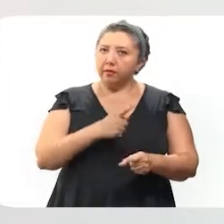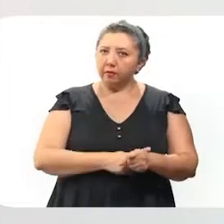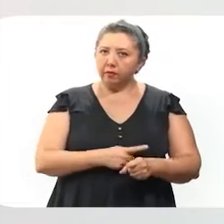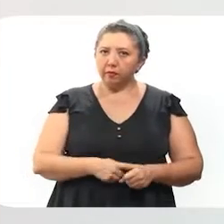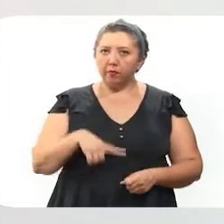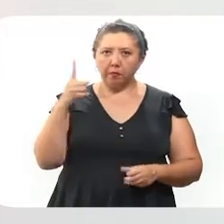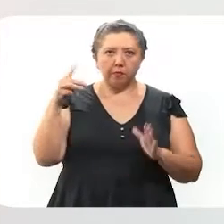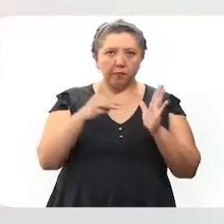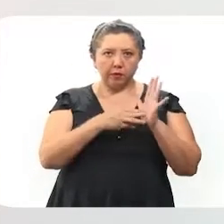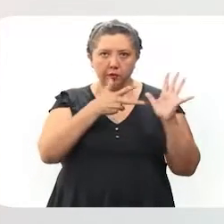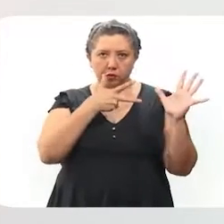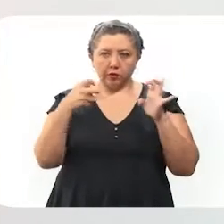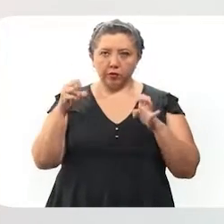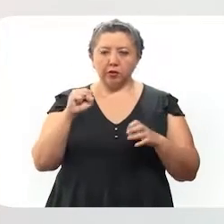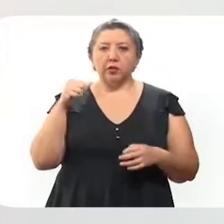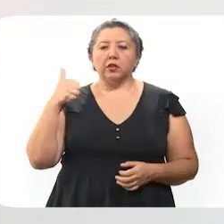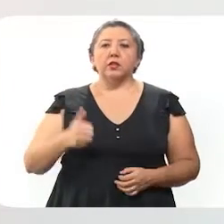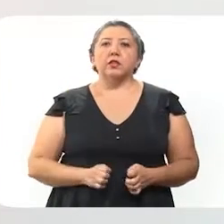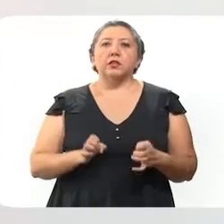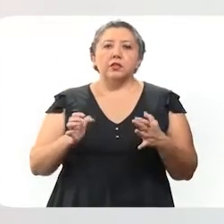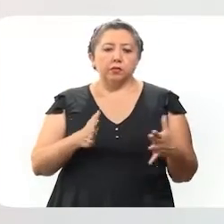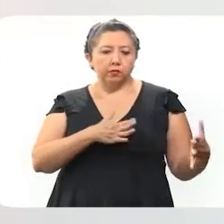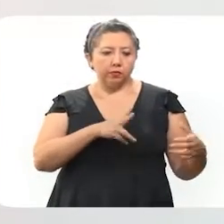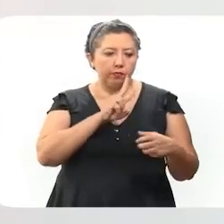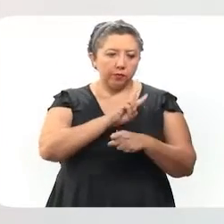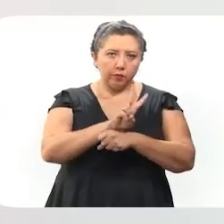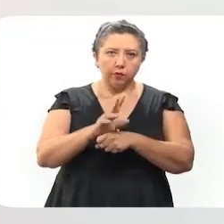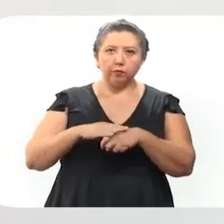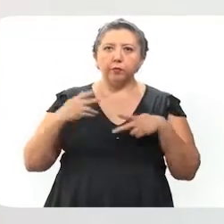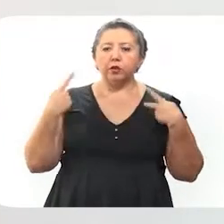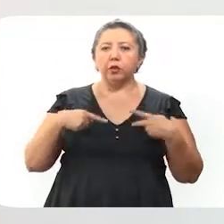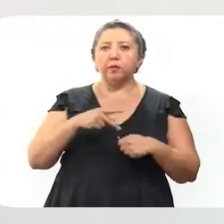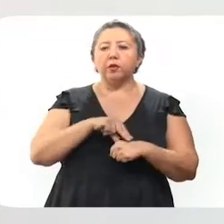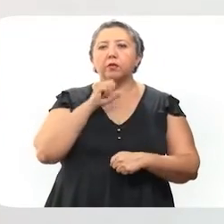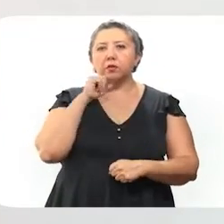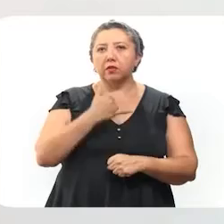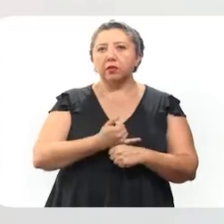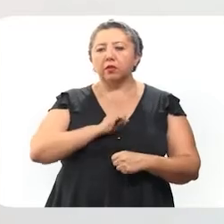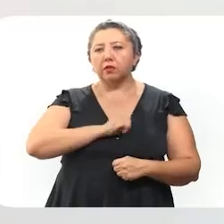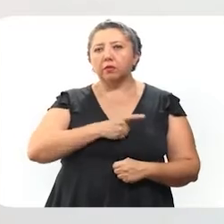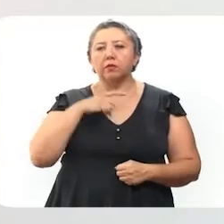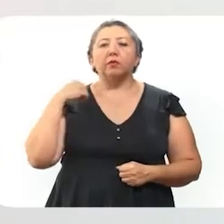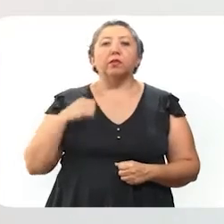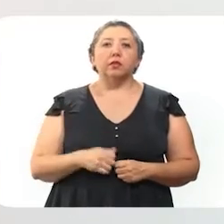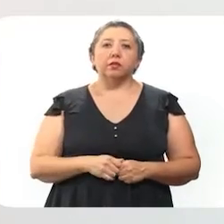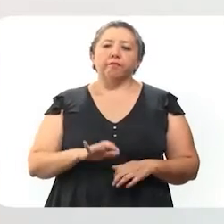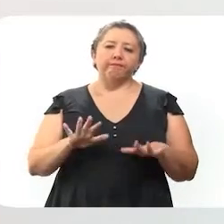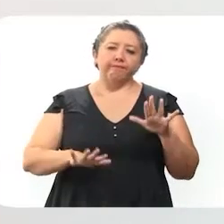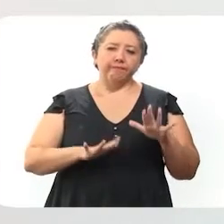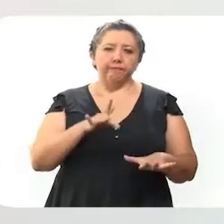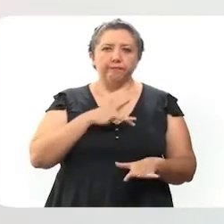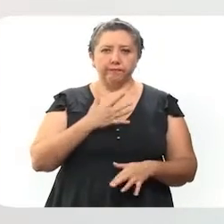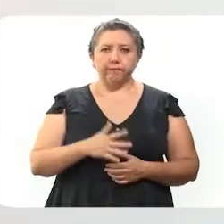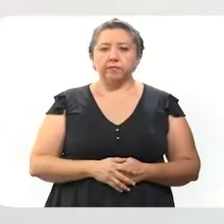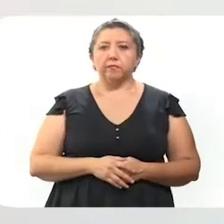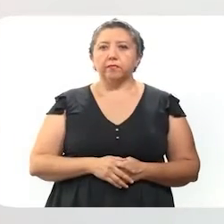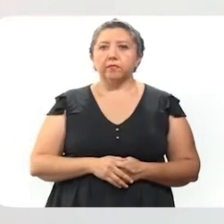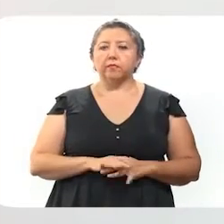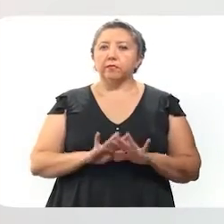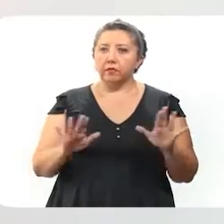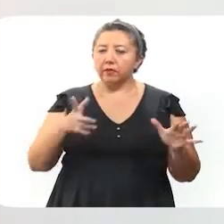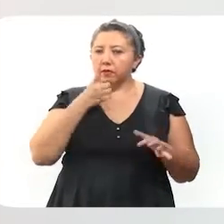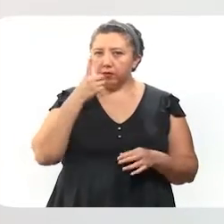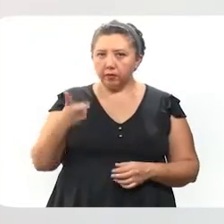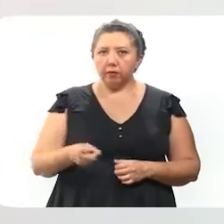casos activos, 1.866 están estables, aislados, monitoreados por personal médico de la Secretaría de Salud, presentan síntomas leves.